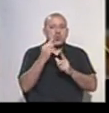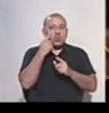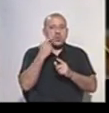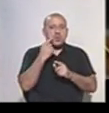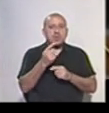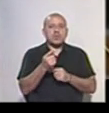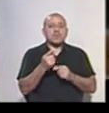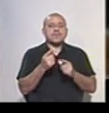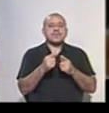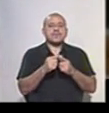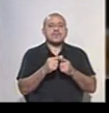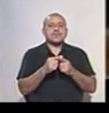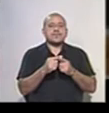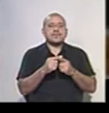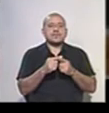el